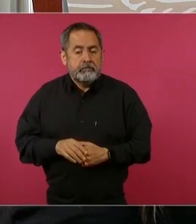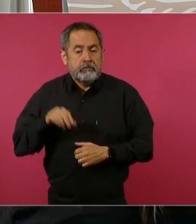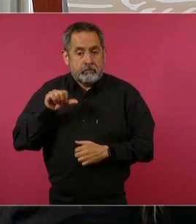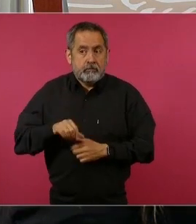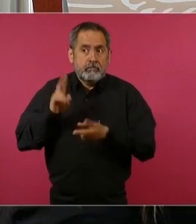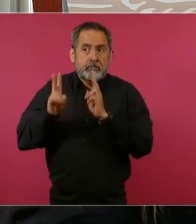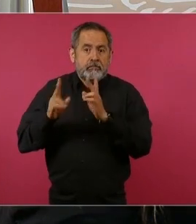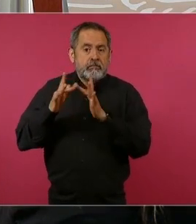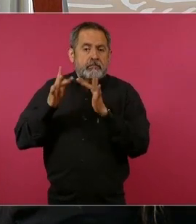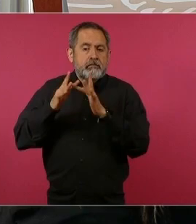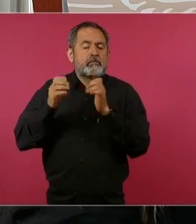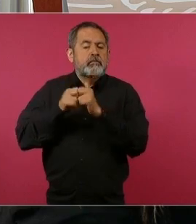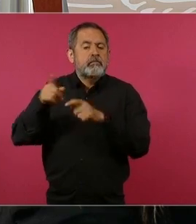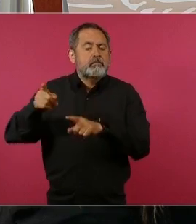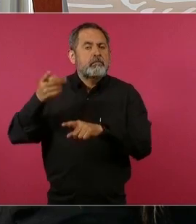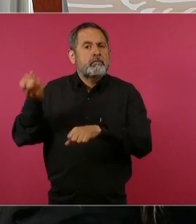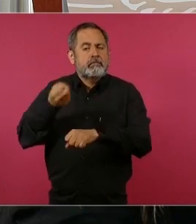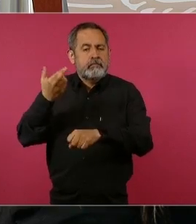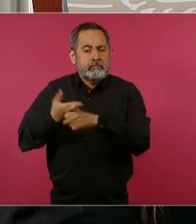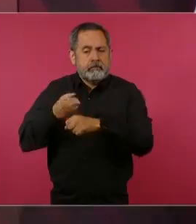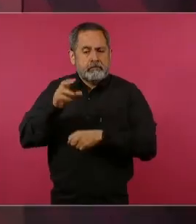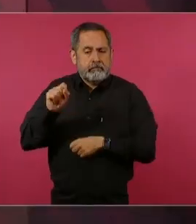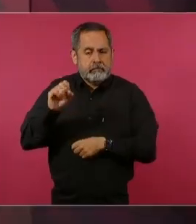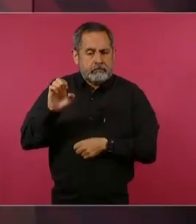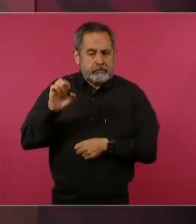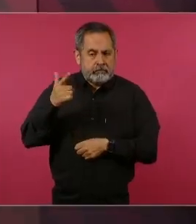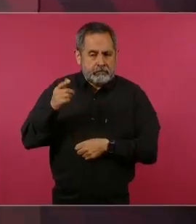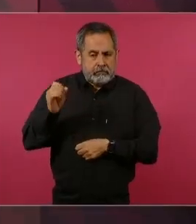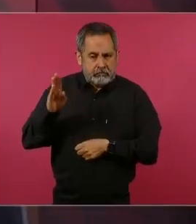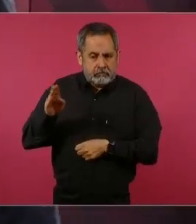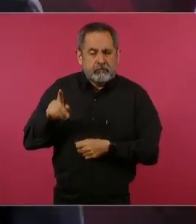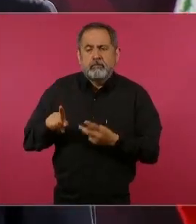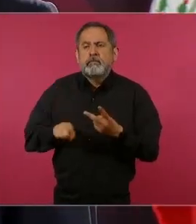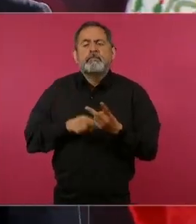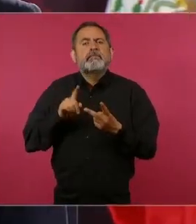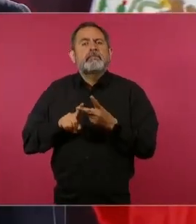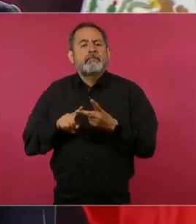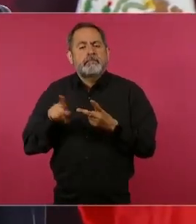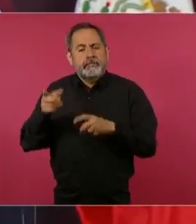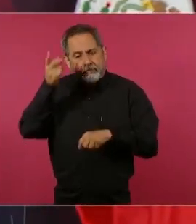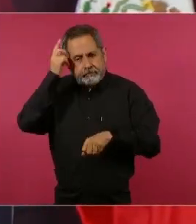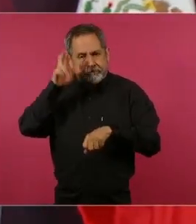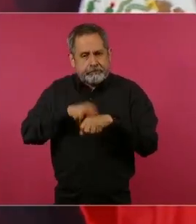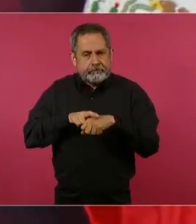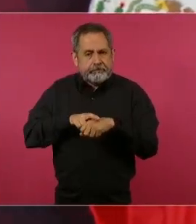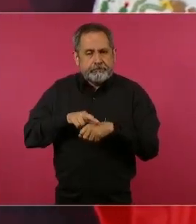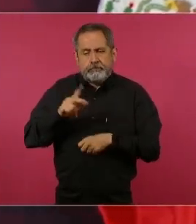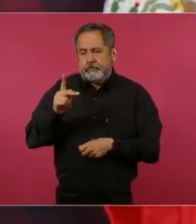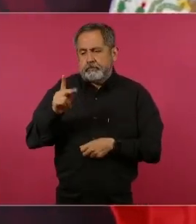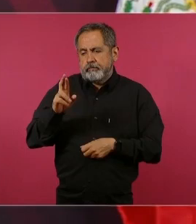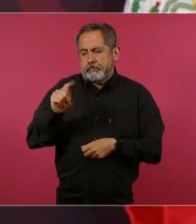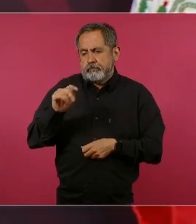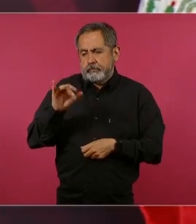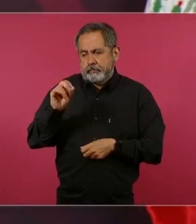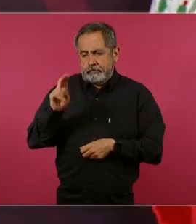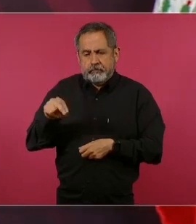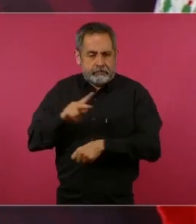Hablamos con la secretaria de Gobernación y con la directora de Protección Civil,